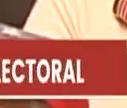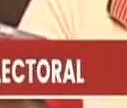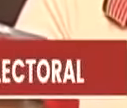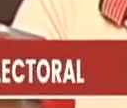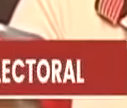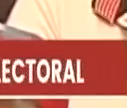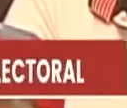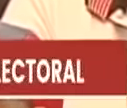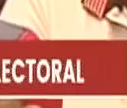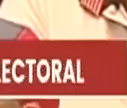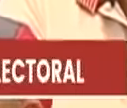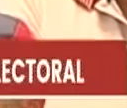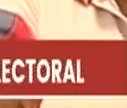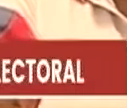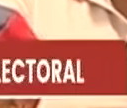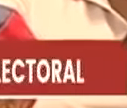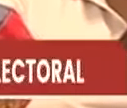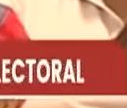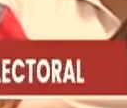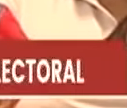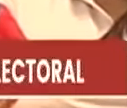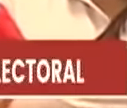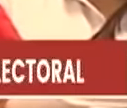creen que son los dueños de Venezuela.